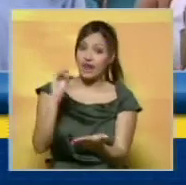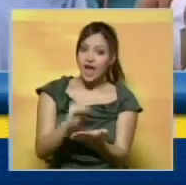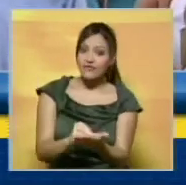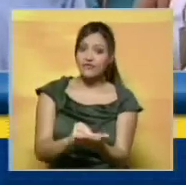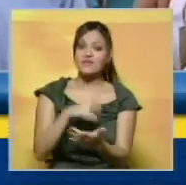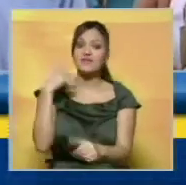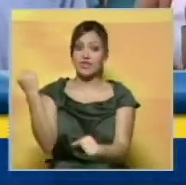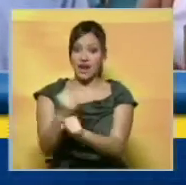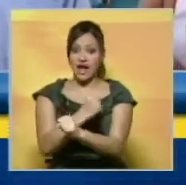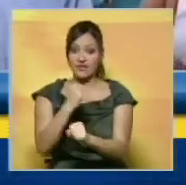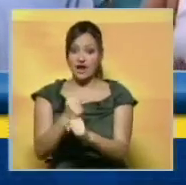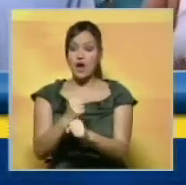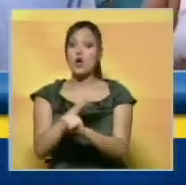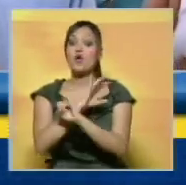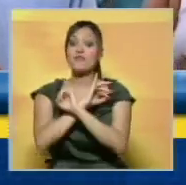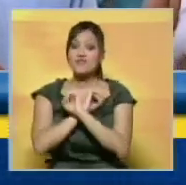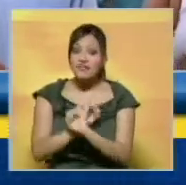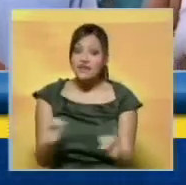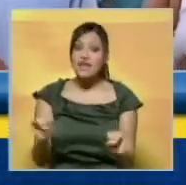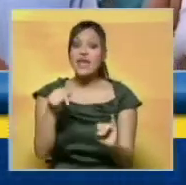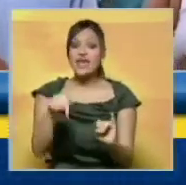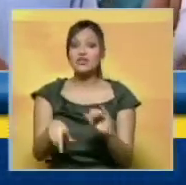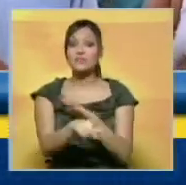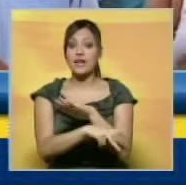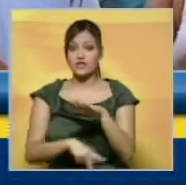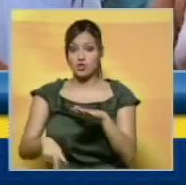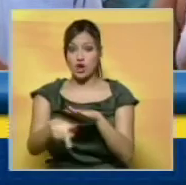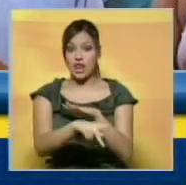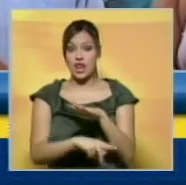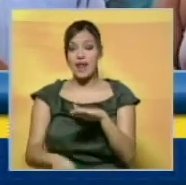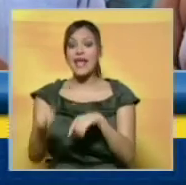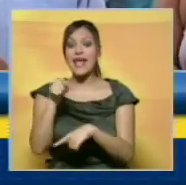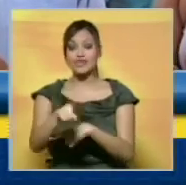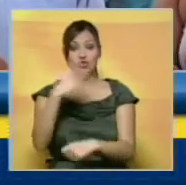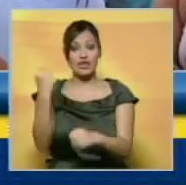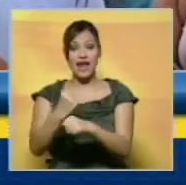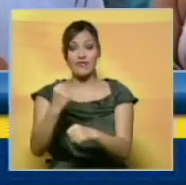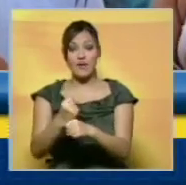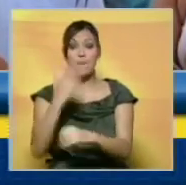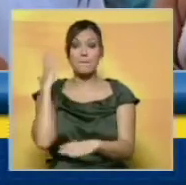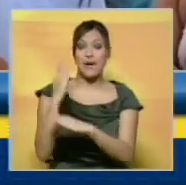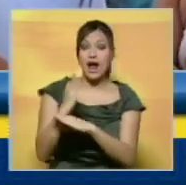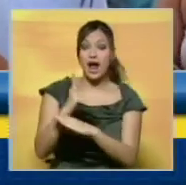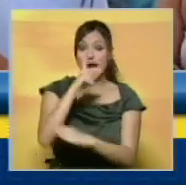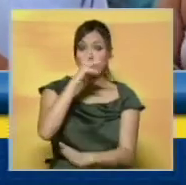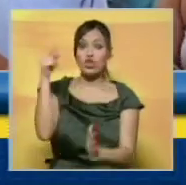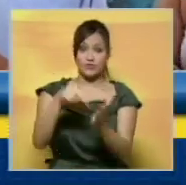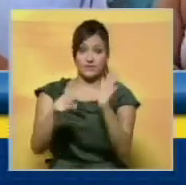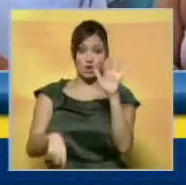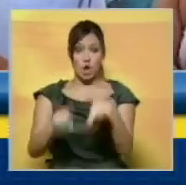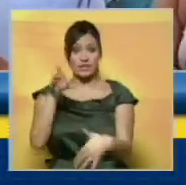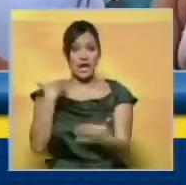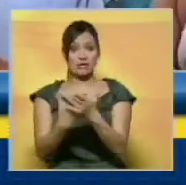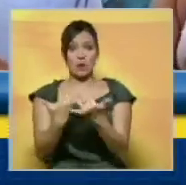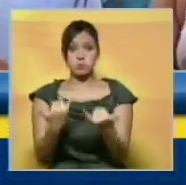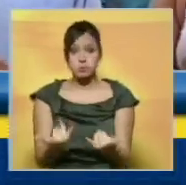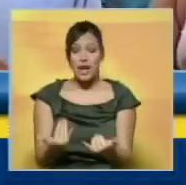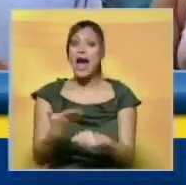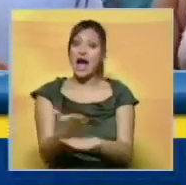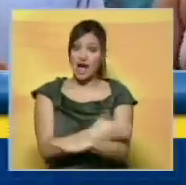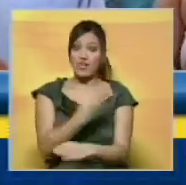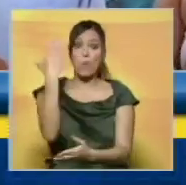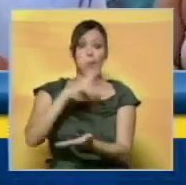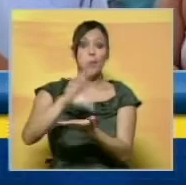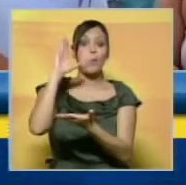las obras que culminen este preescolar. Esta obra está paralizada desde el 2011, tuvo recursos para